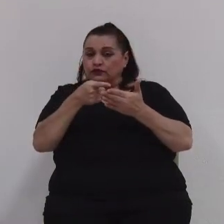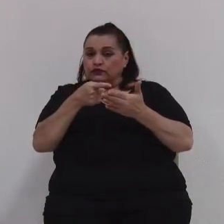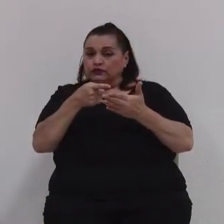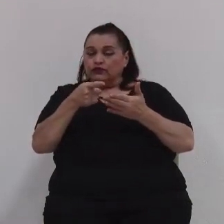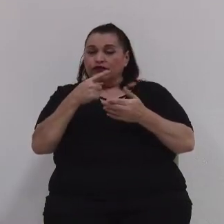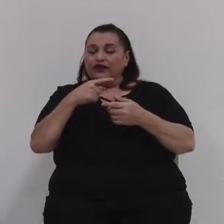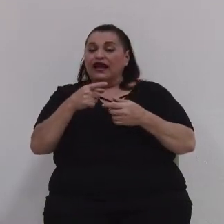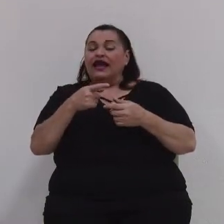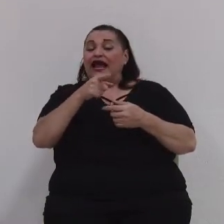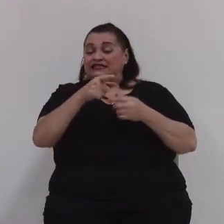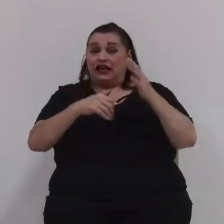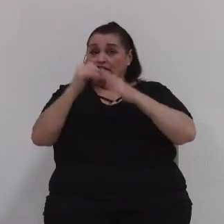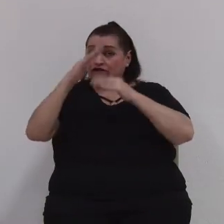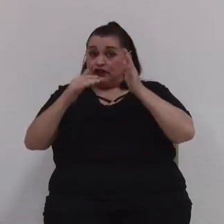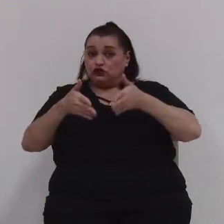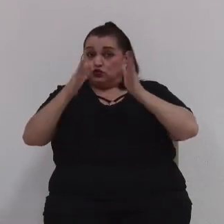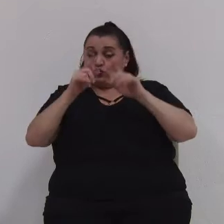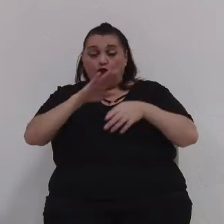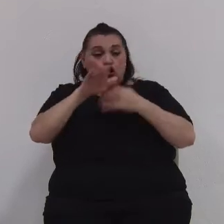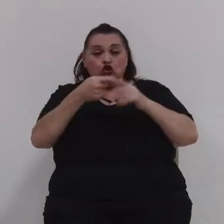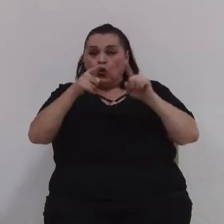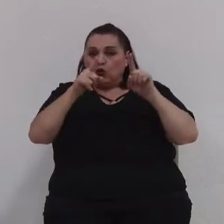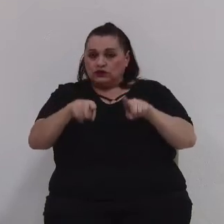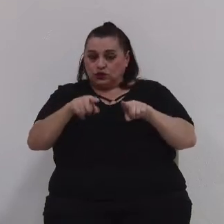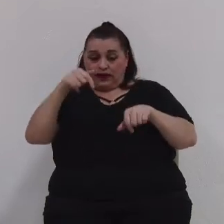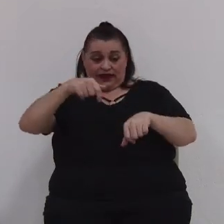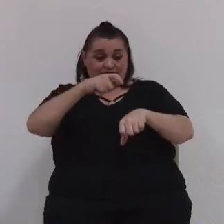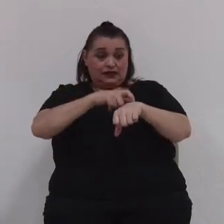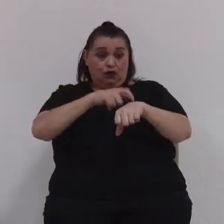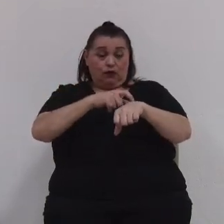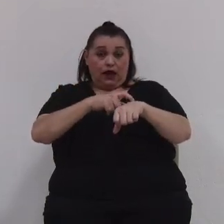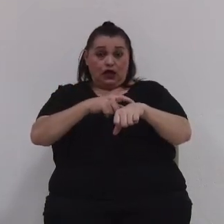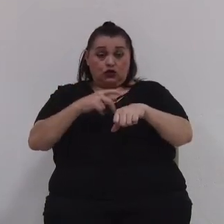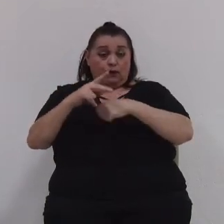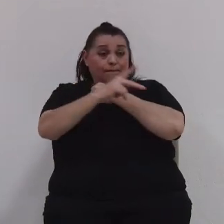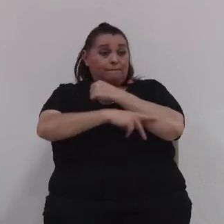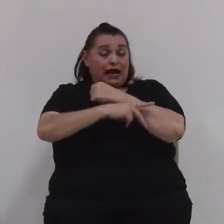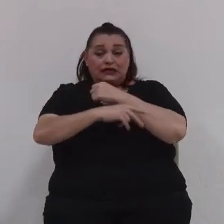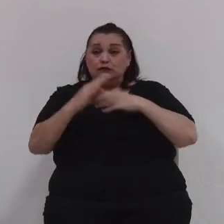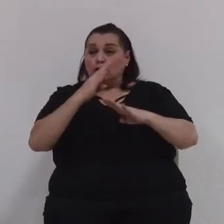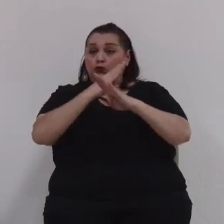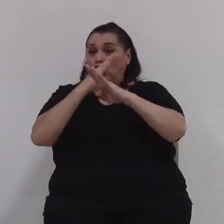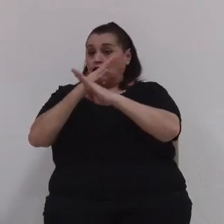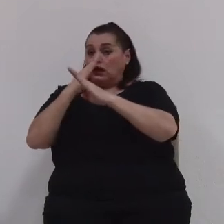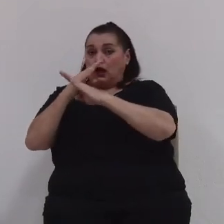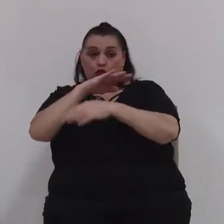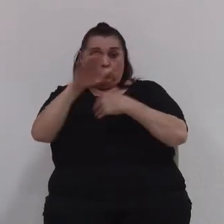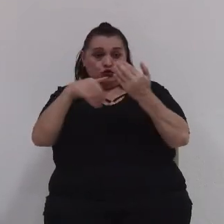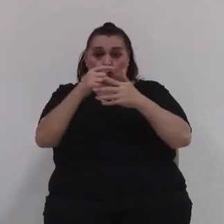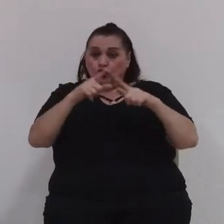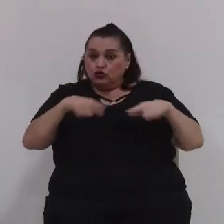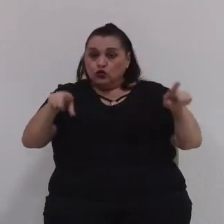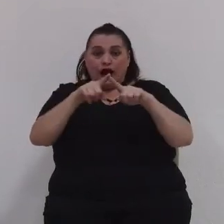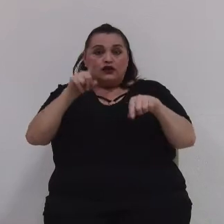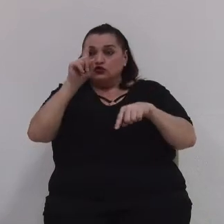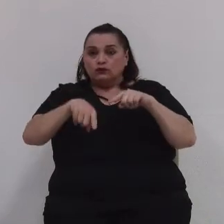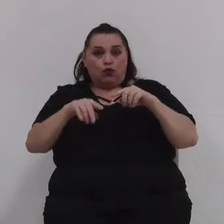esa infraestructura frente a todo lo que estamos ocurriendo en este momento, y en un momento determinado el país estuvo bloqueado por todas partes, ¿verdad? No se podía uno